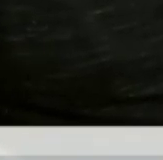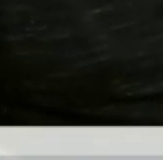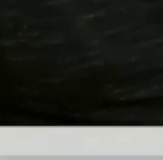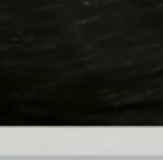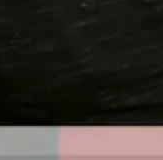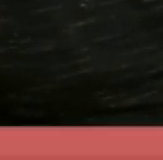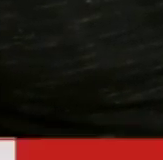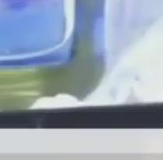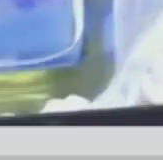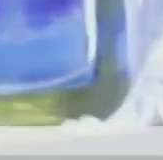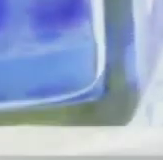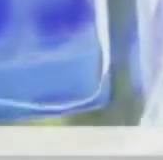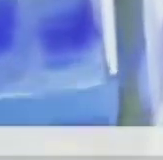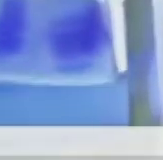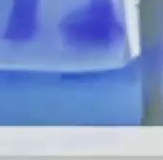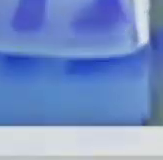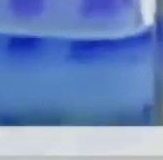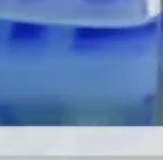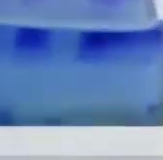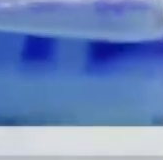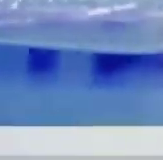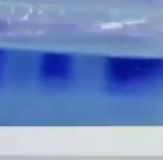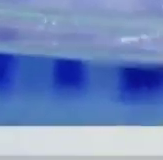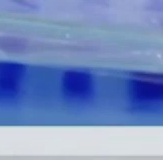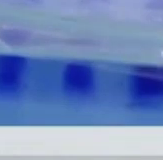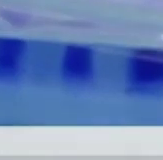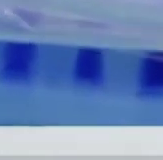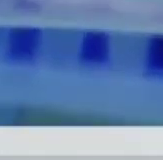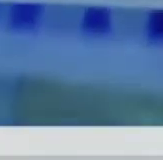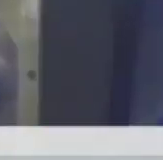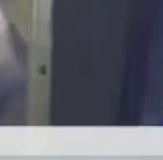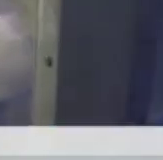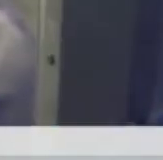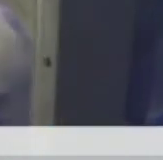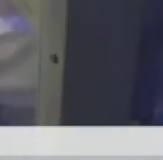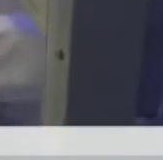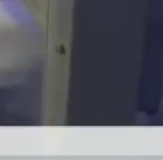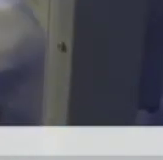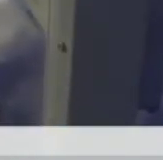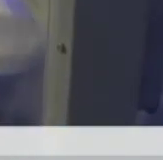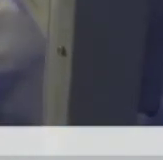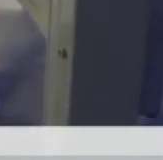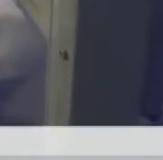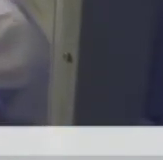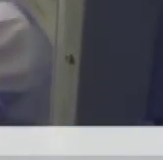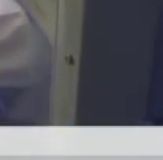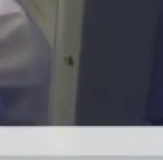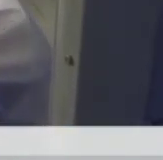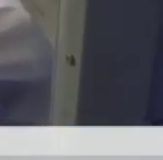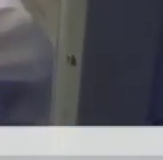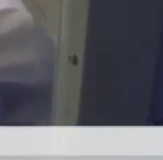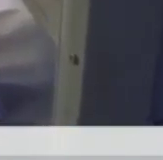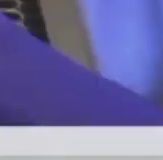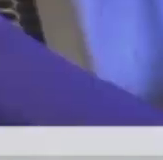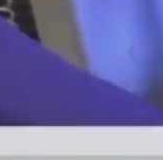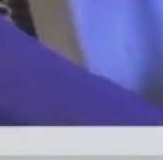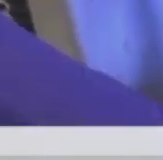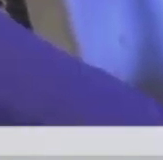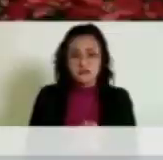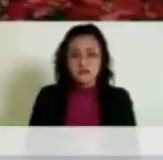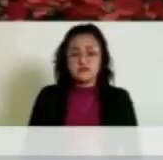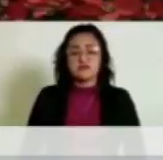mandatario estatal pidió a la población no confiarse ante la presencia de vacunas en el mundo ya que en mexico este proceso podría durar más de un